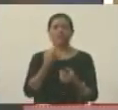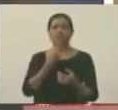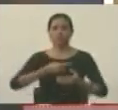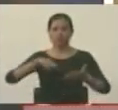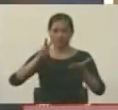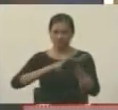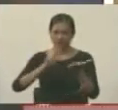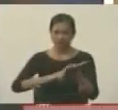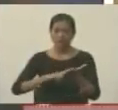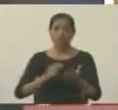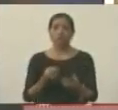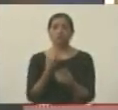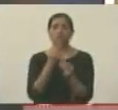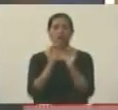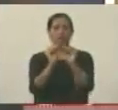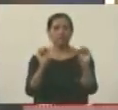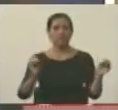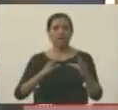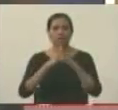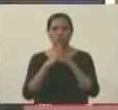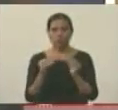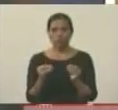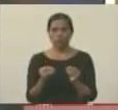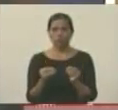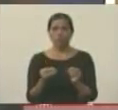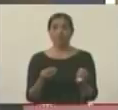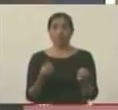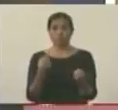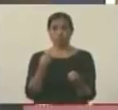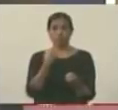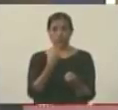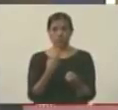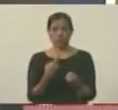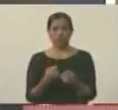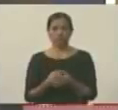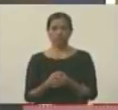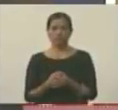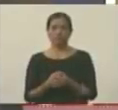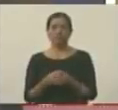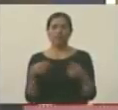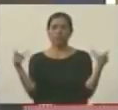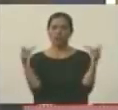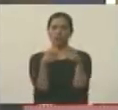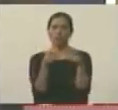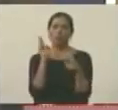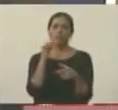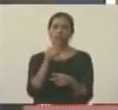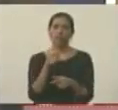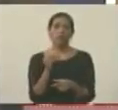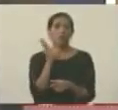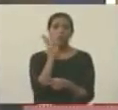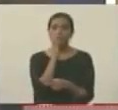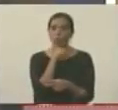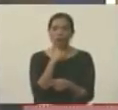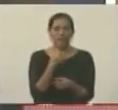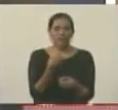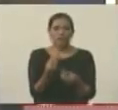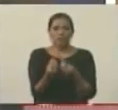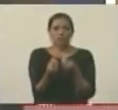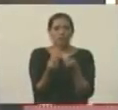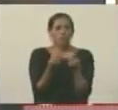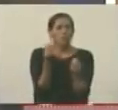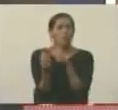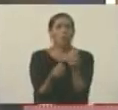todos que nos preparemos un día inclusive yo hice la incidencia estábamos en una reunión éste dijo no hay o como decir